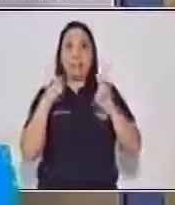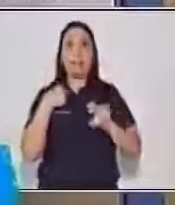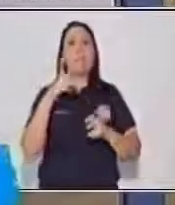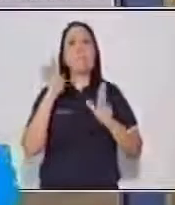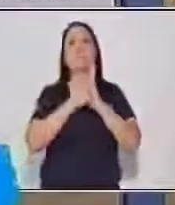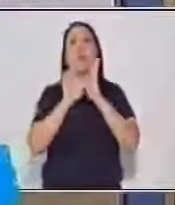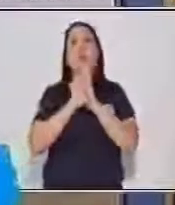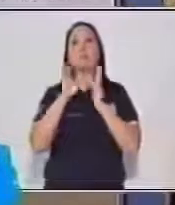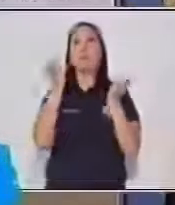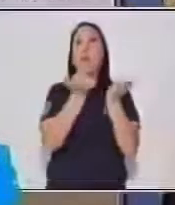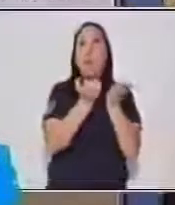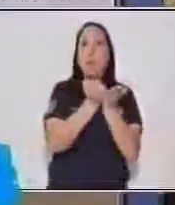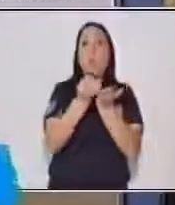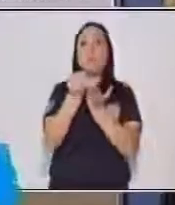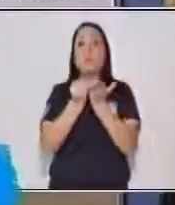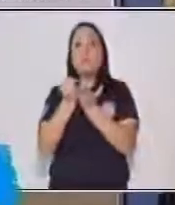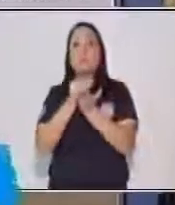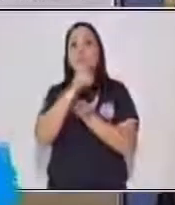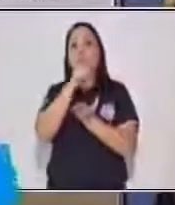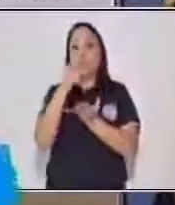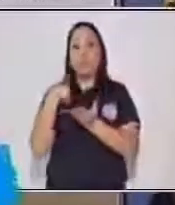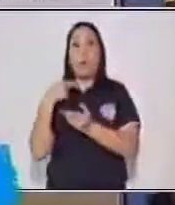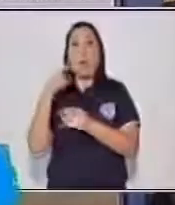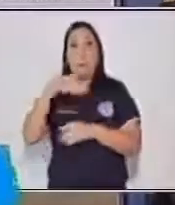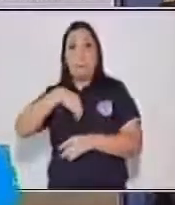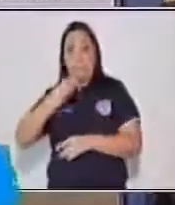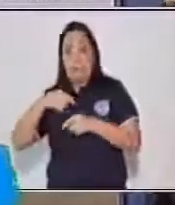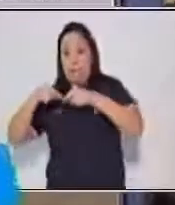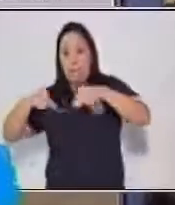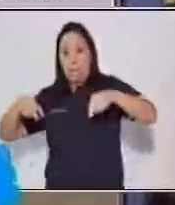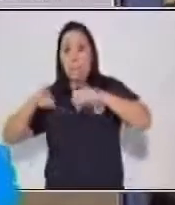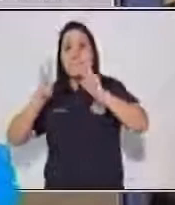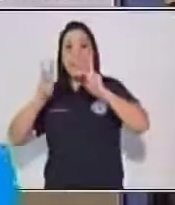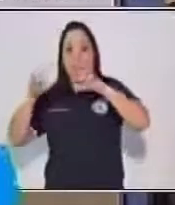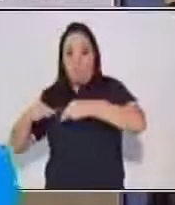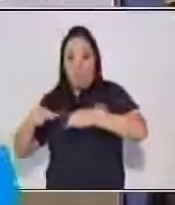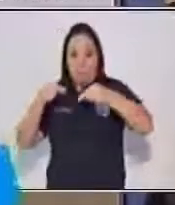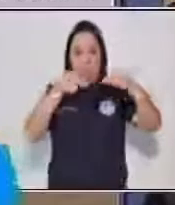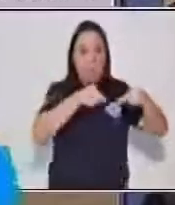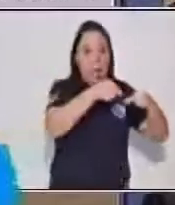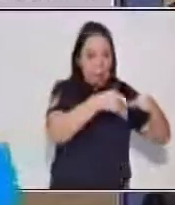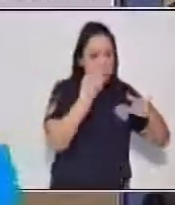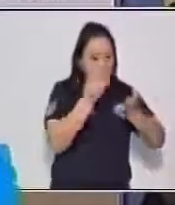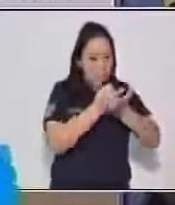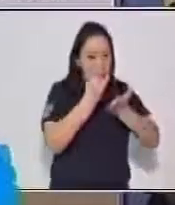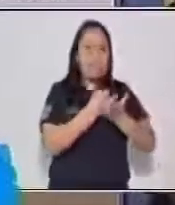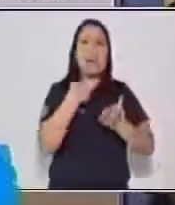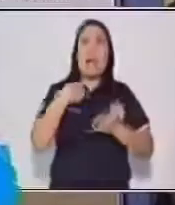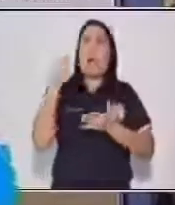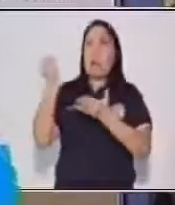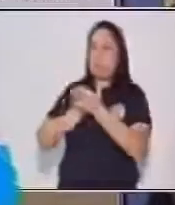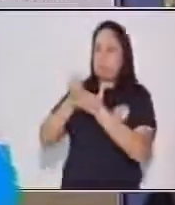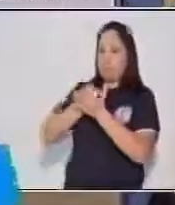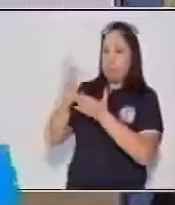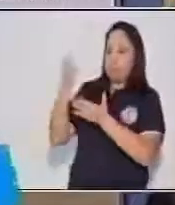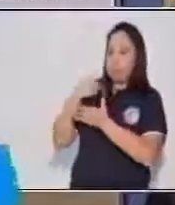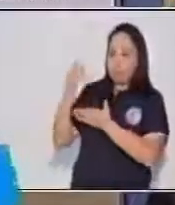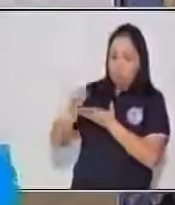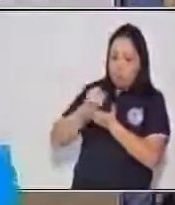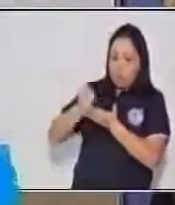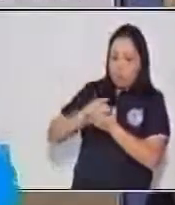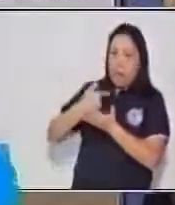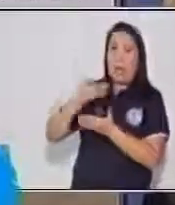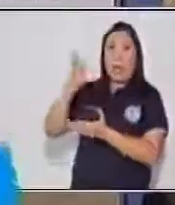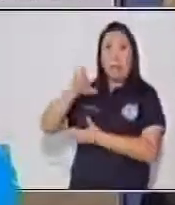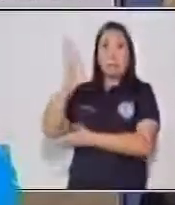un tema para que tú expongas. Entonces tú tienes un conocimiento previo o ya conoces sobre el tema y esto te